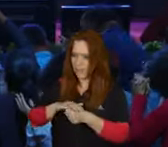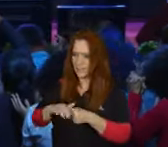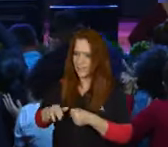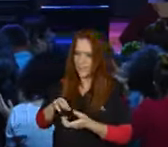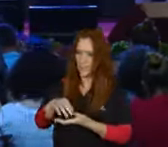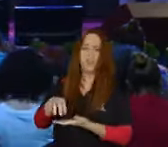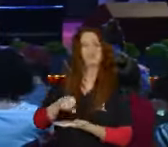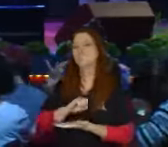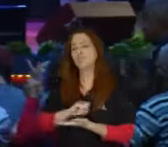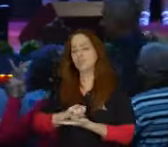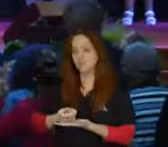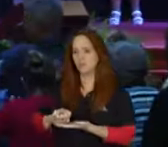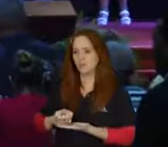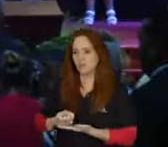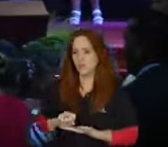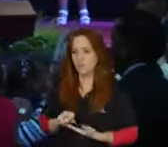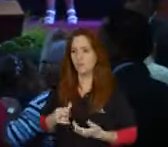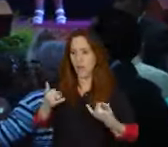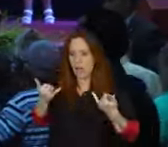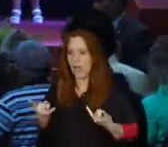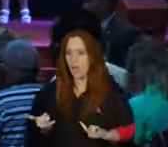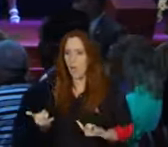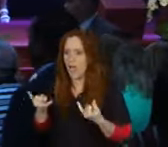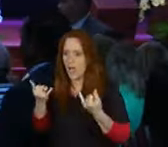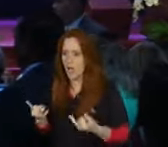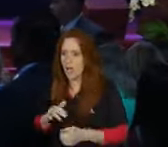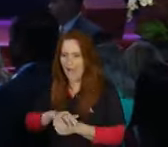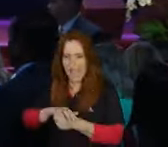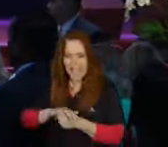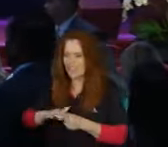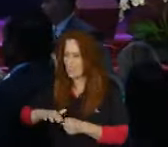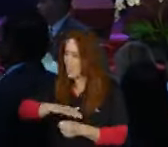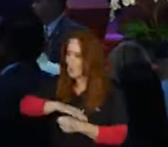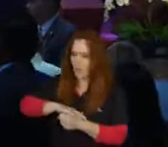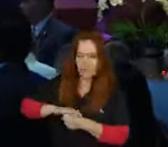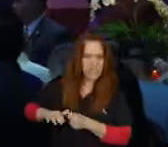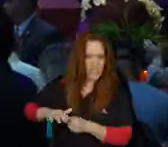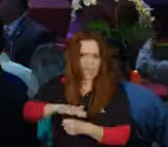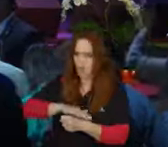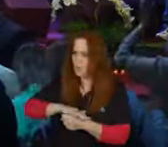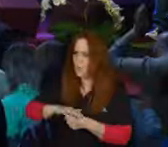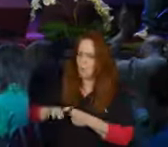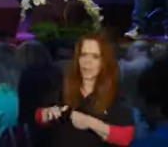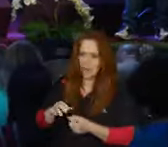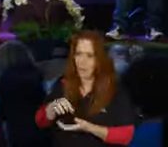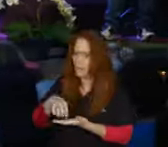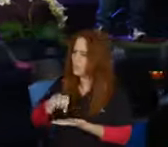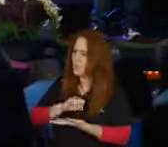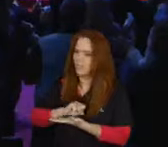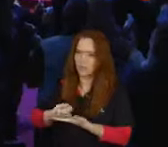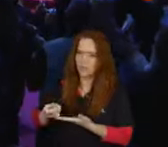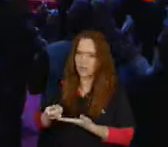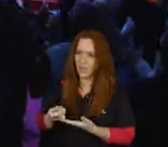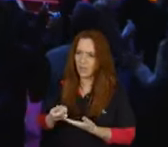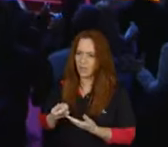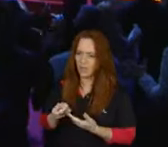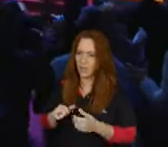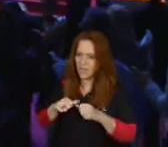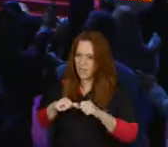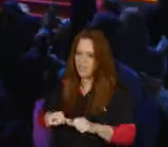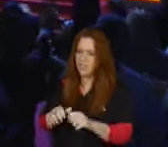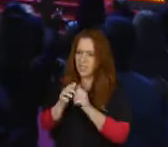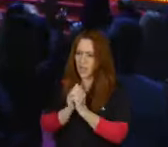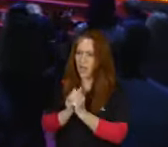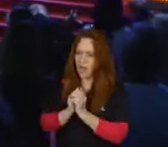Ahora, ahora, ahora. Lleno, lleno, lleno, lleno, lleno, lleno, lleno, lleno. Ore, ahí atrás, tome la